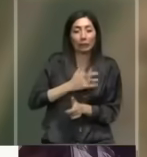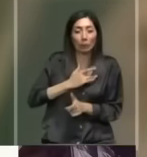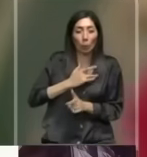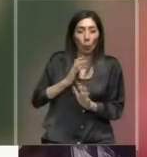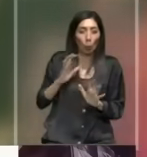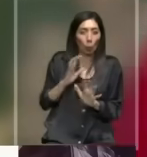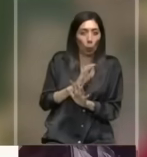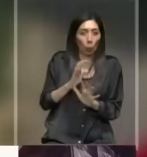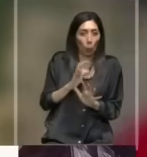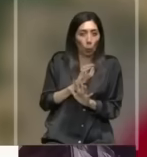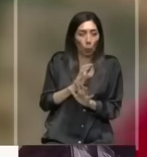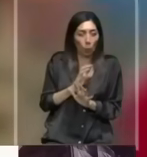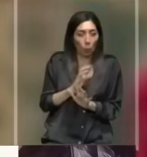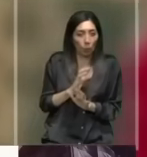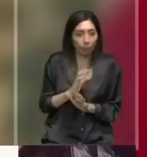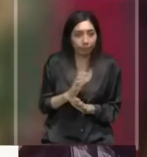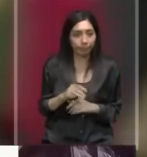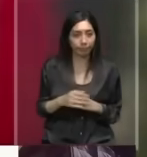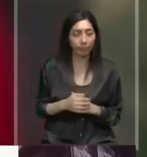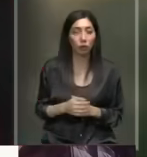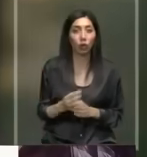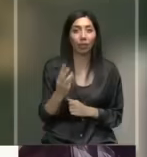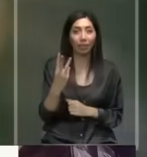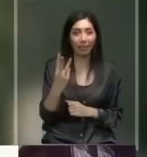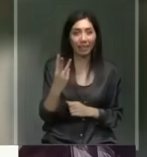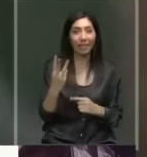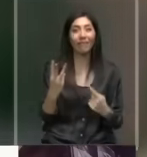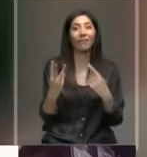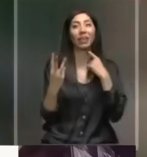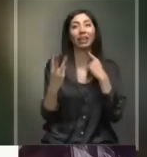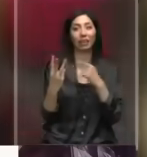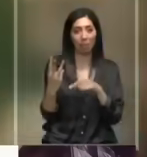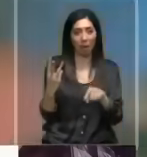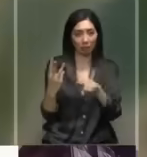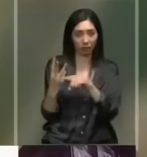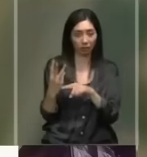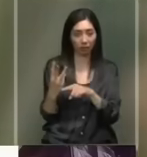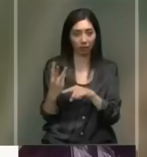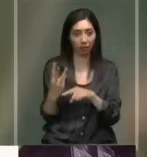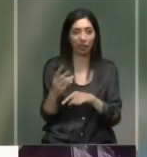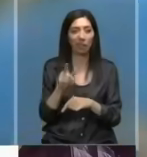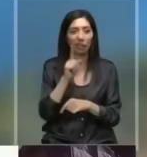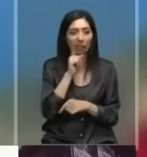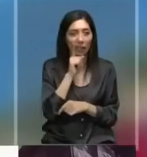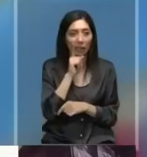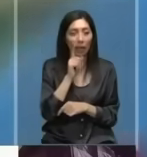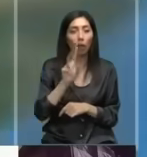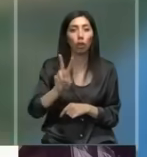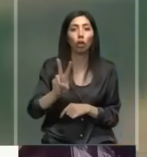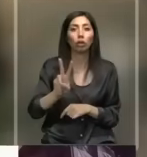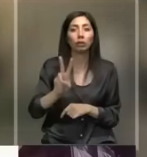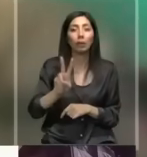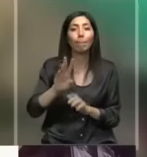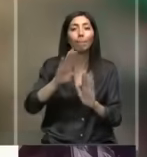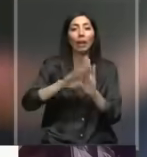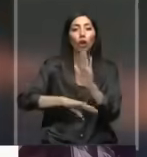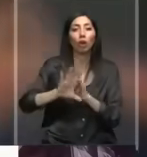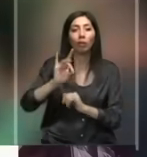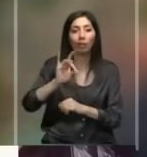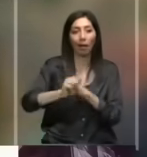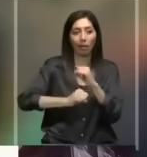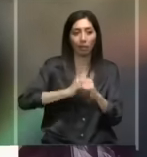de la situación, sino porque además son 3 víctimas las protagonistas, entre ellas 2 menores de edad. Pero es